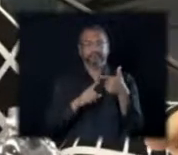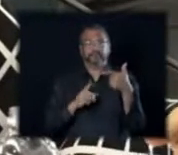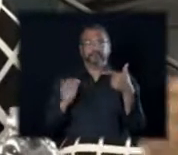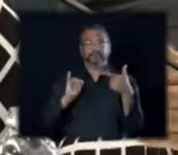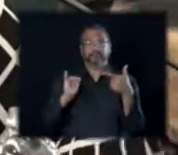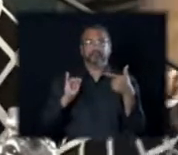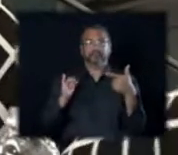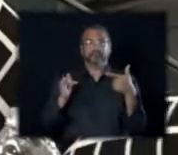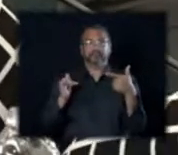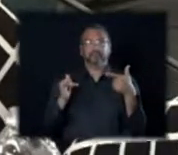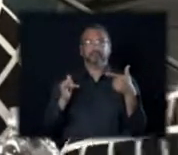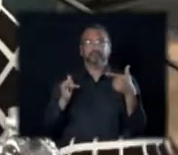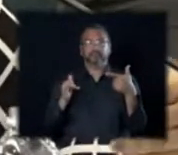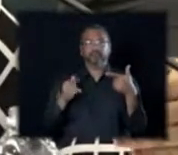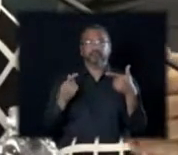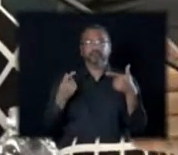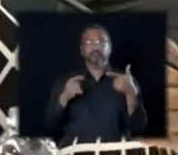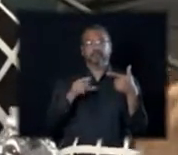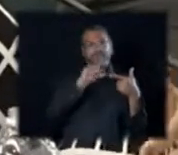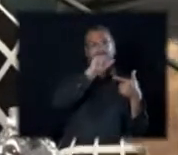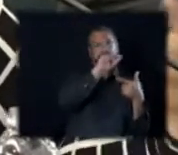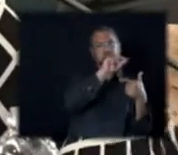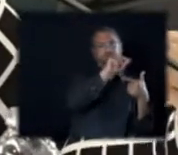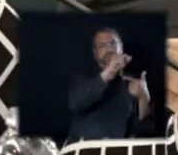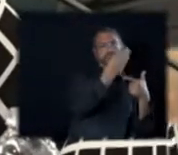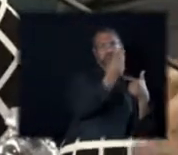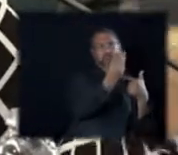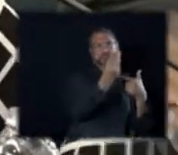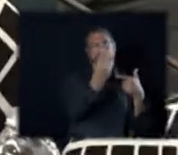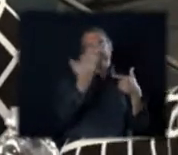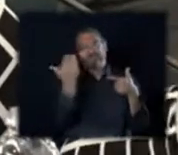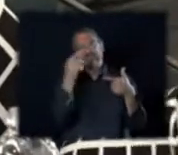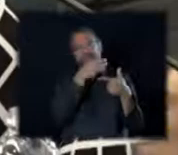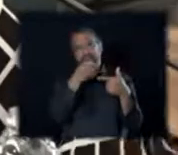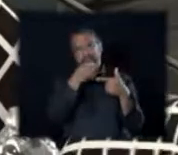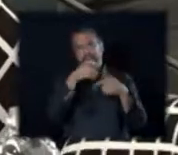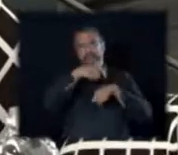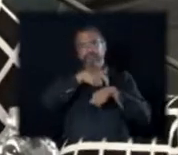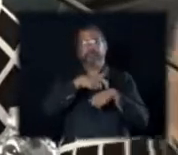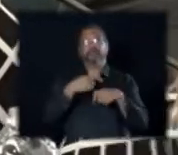durante, a mi mejor recuerdo, en